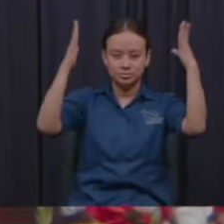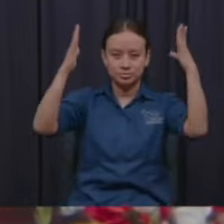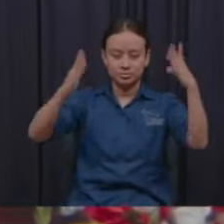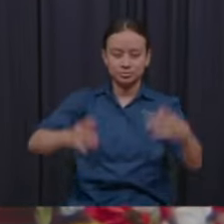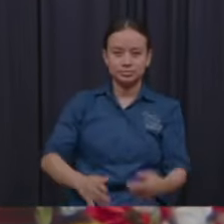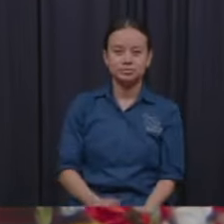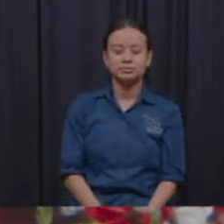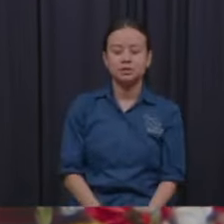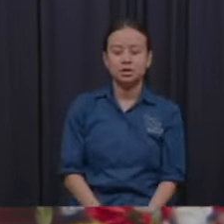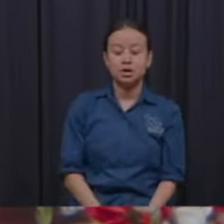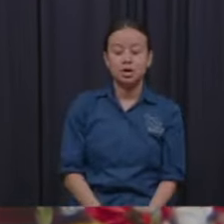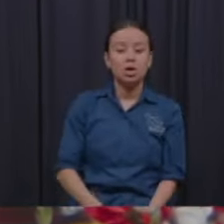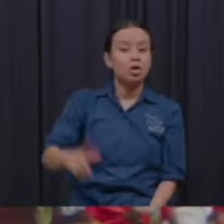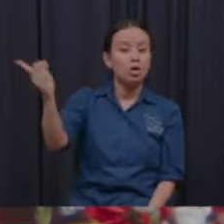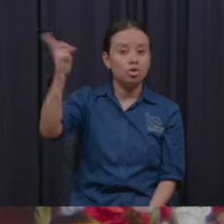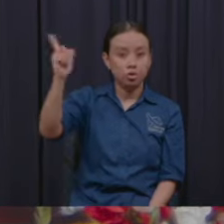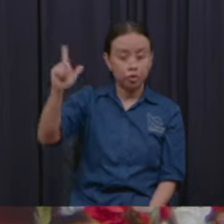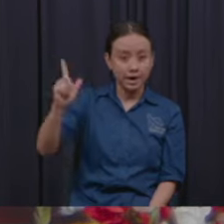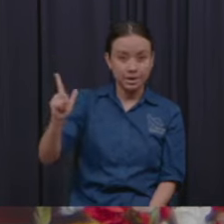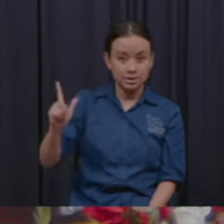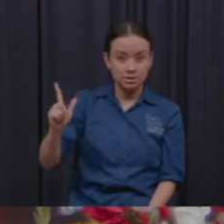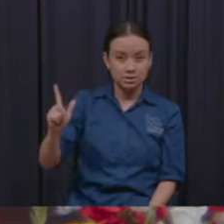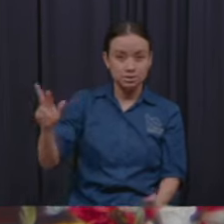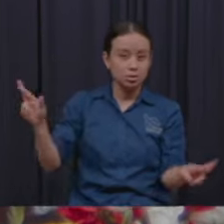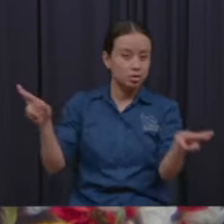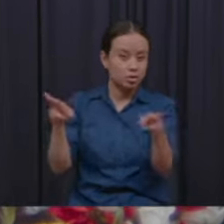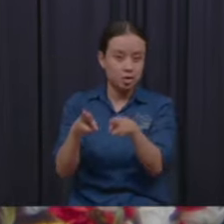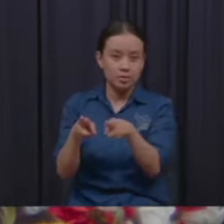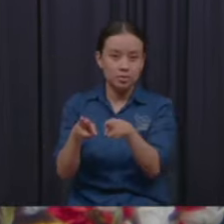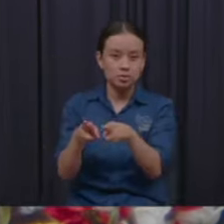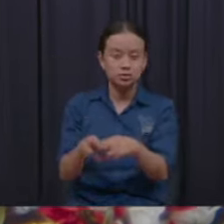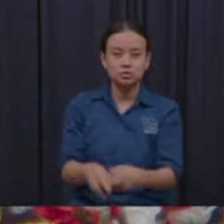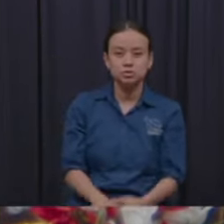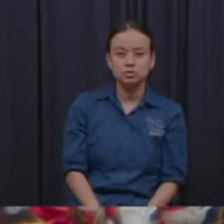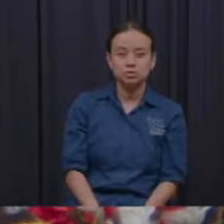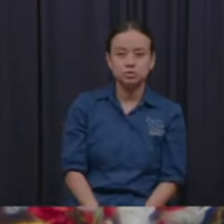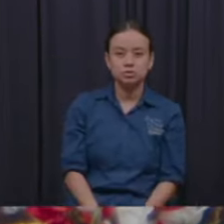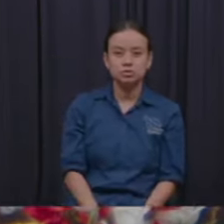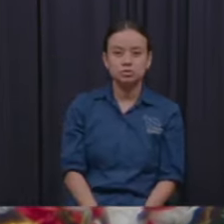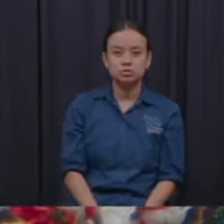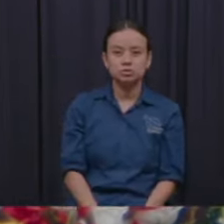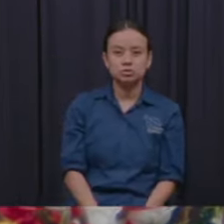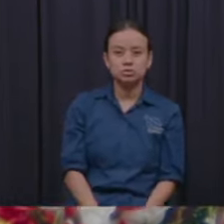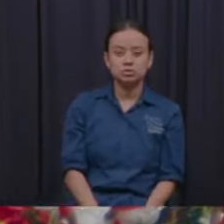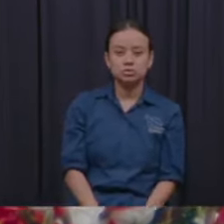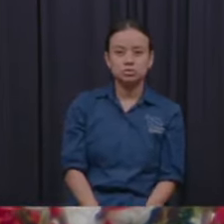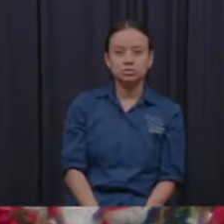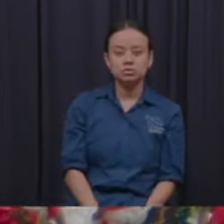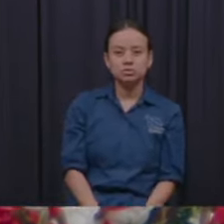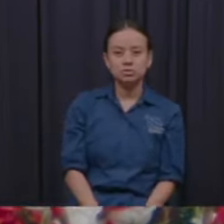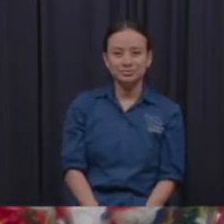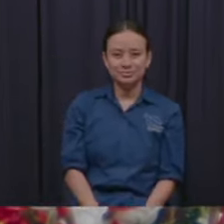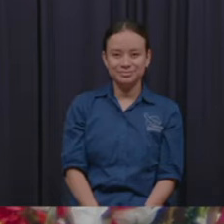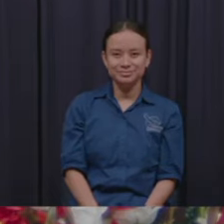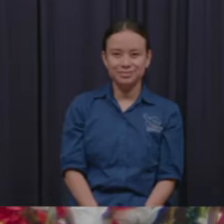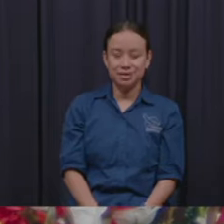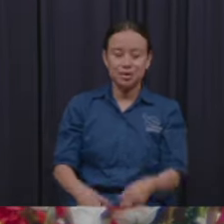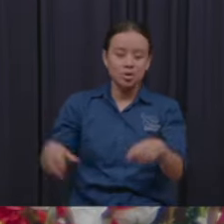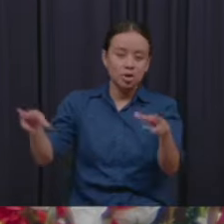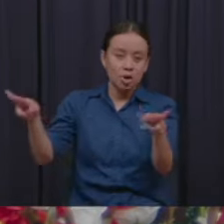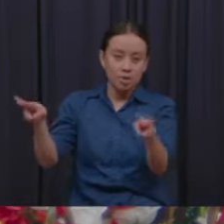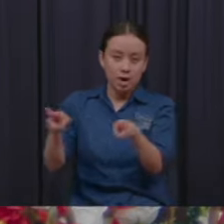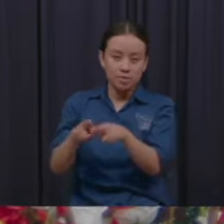siempre los lunes nos reunimos, y digo nos reunimos porque yo también me reúno aquí a la distancia, pero me reúno,